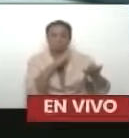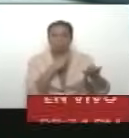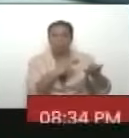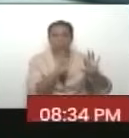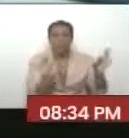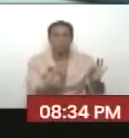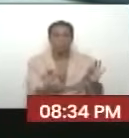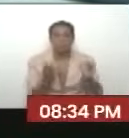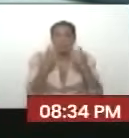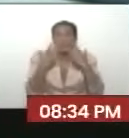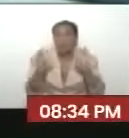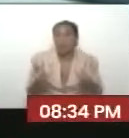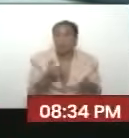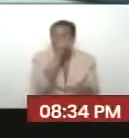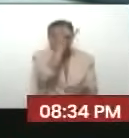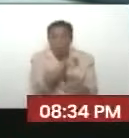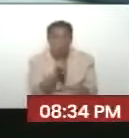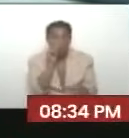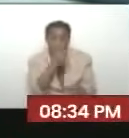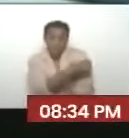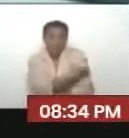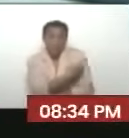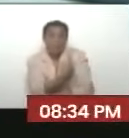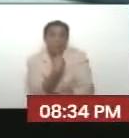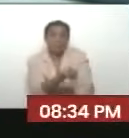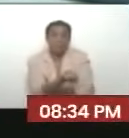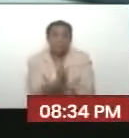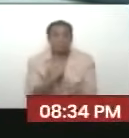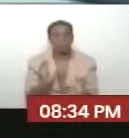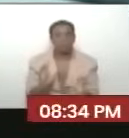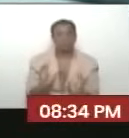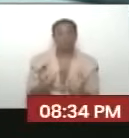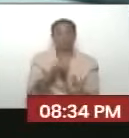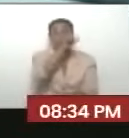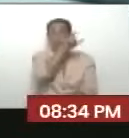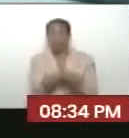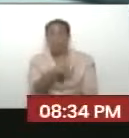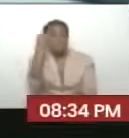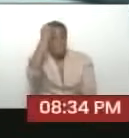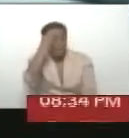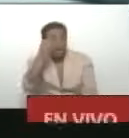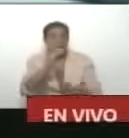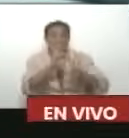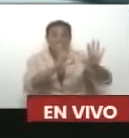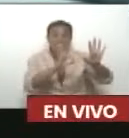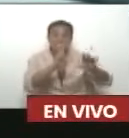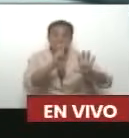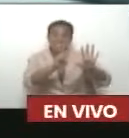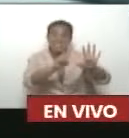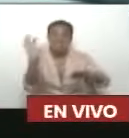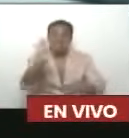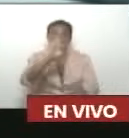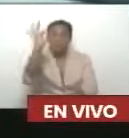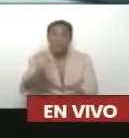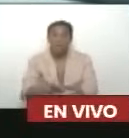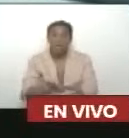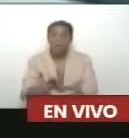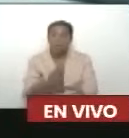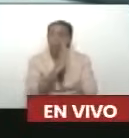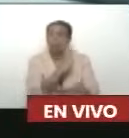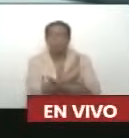Pero bueno, hasta él salió a decir que el 70% de los venezolanos